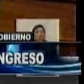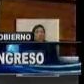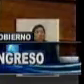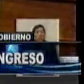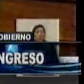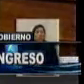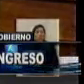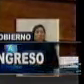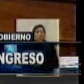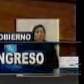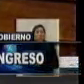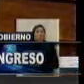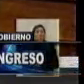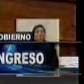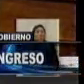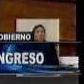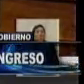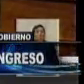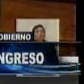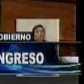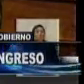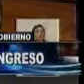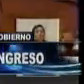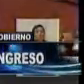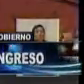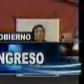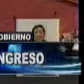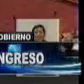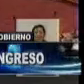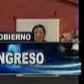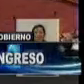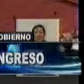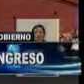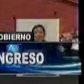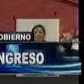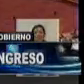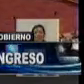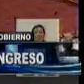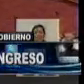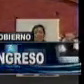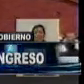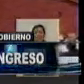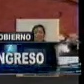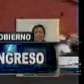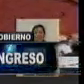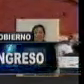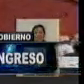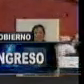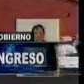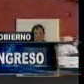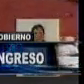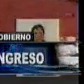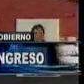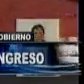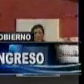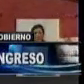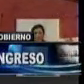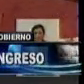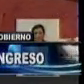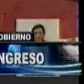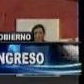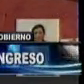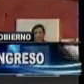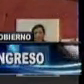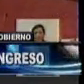destacado que a pesar de la crisis internacional que se vive, el Perú aplicará políticas monetarias para preservar su bonanza y